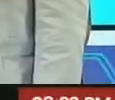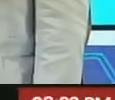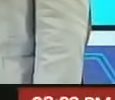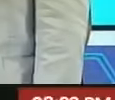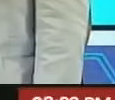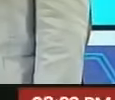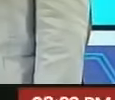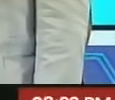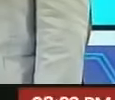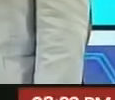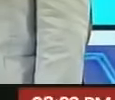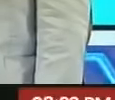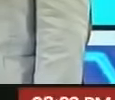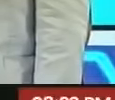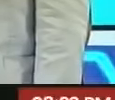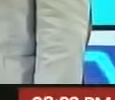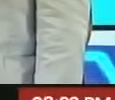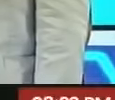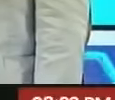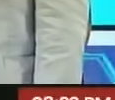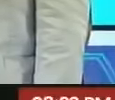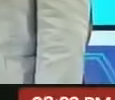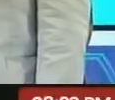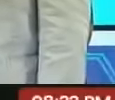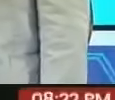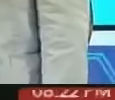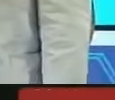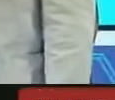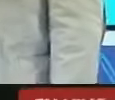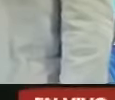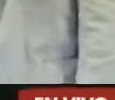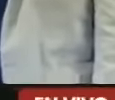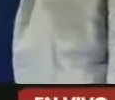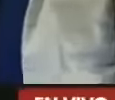entrevista en Zona Digital. Vamos a un aplauso a estos periodistas.